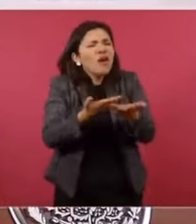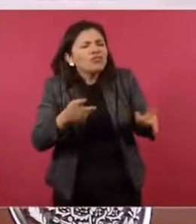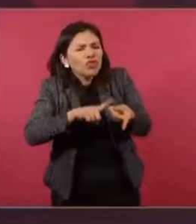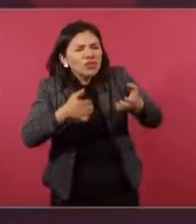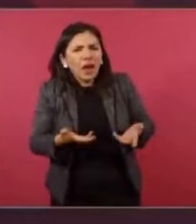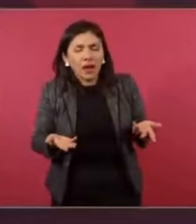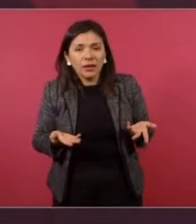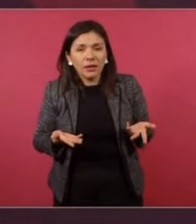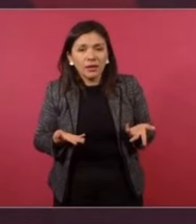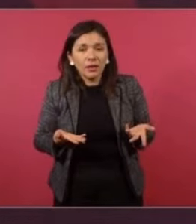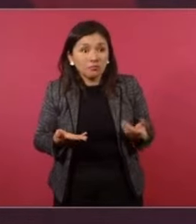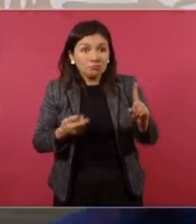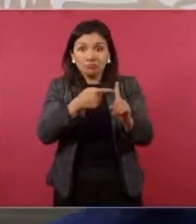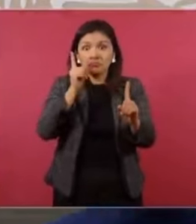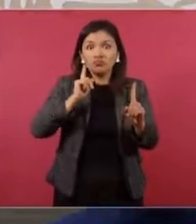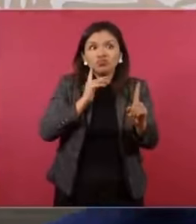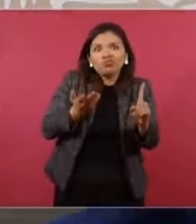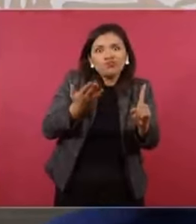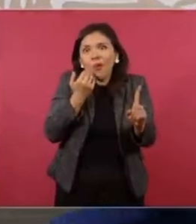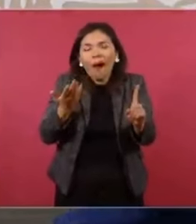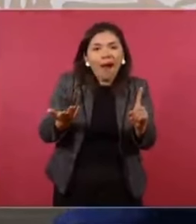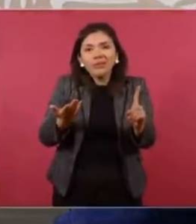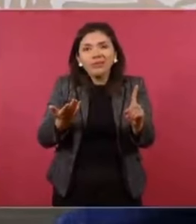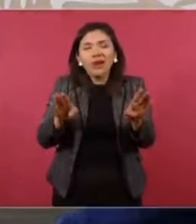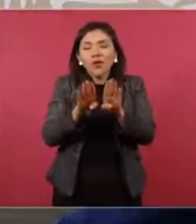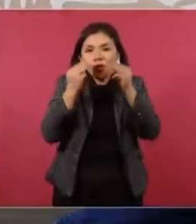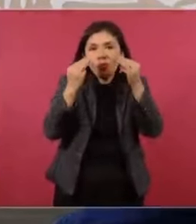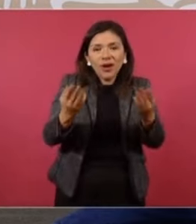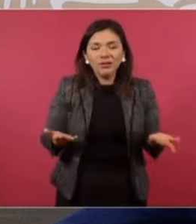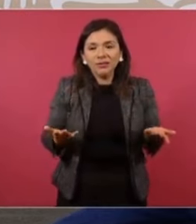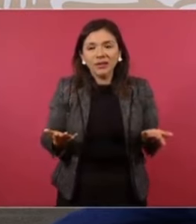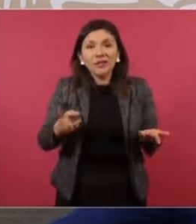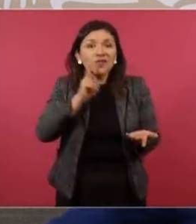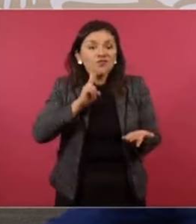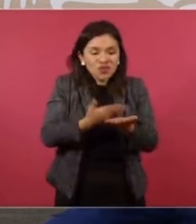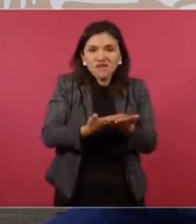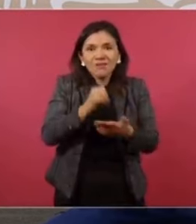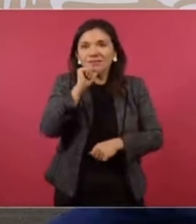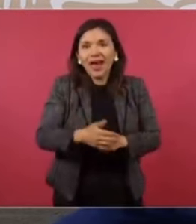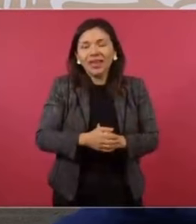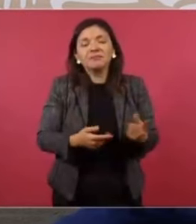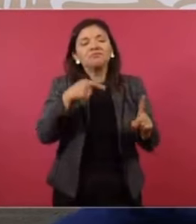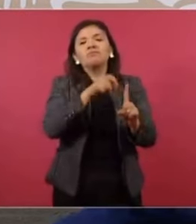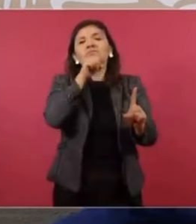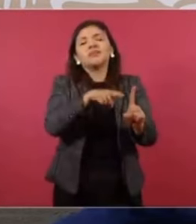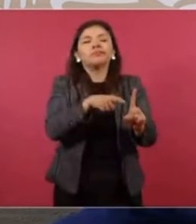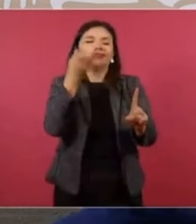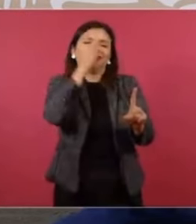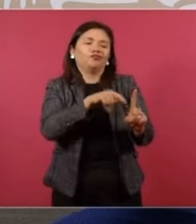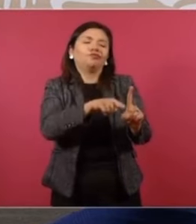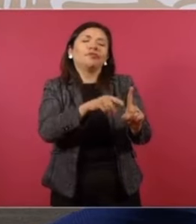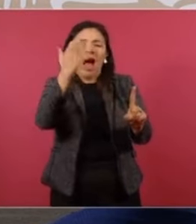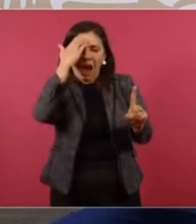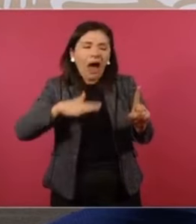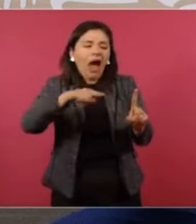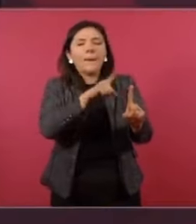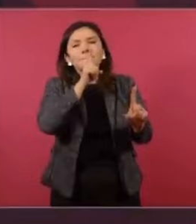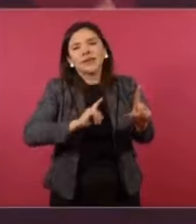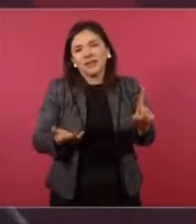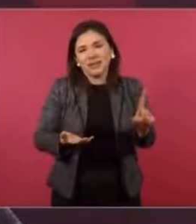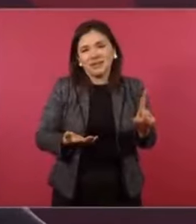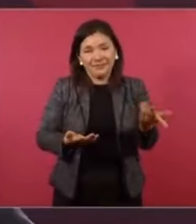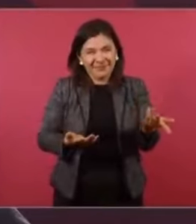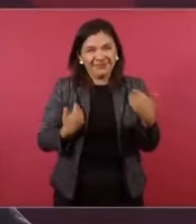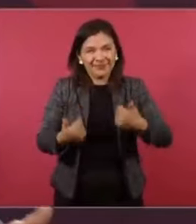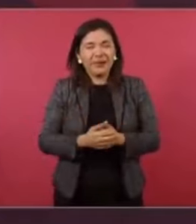pruebas y la señora Anabel pues no tiene pruebas y queda la señora Anabel como una calumniadora bueno pu O